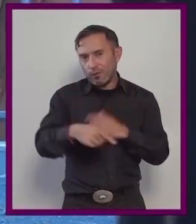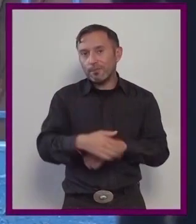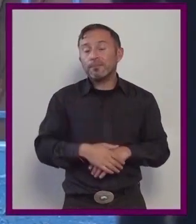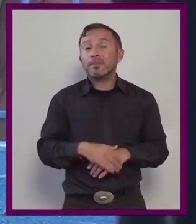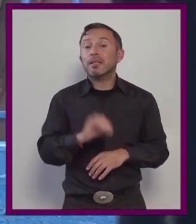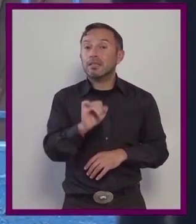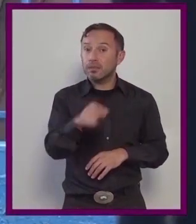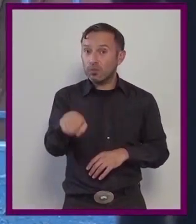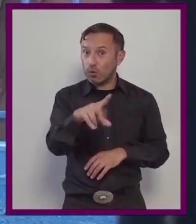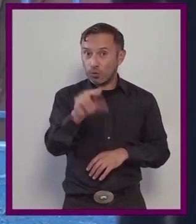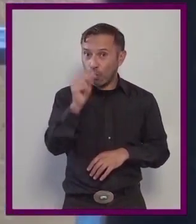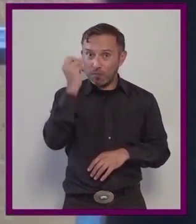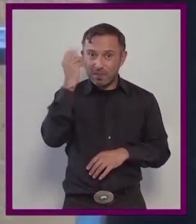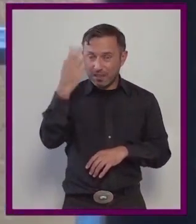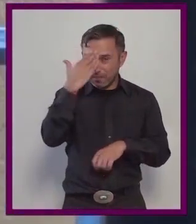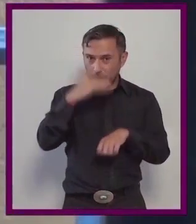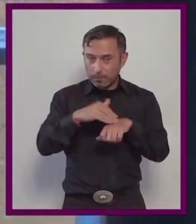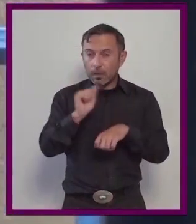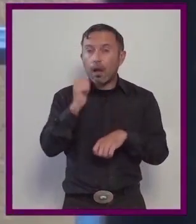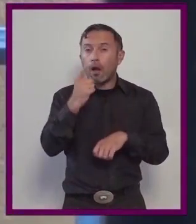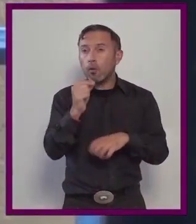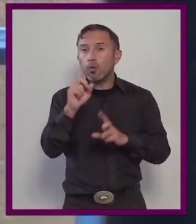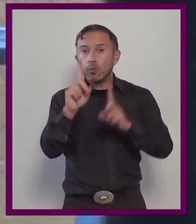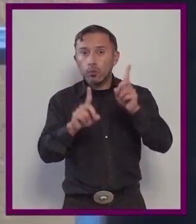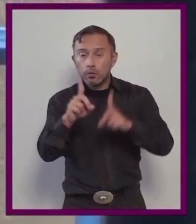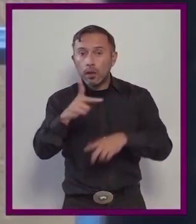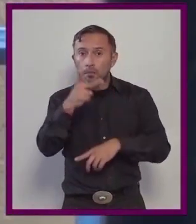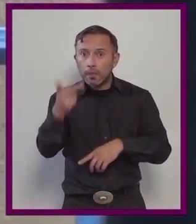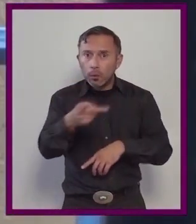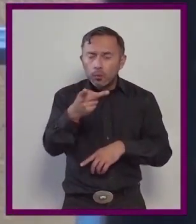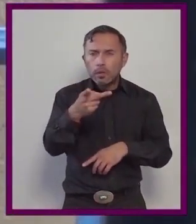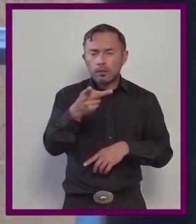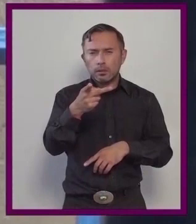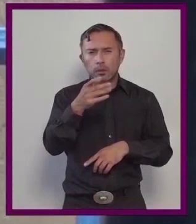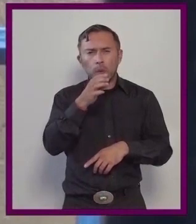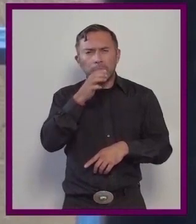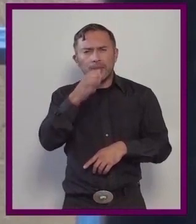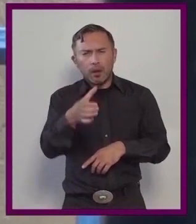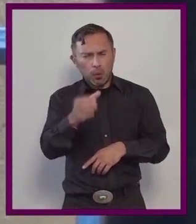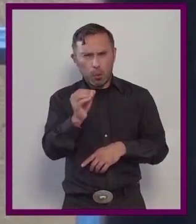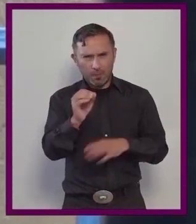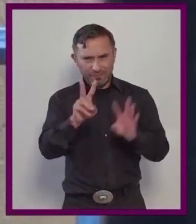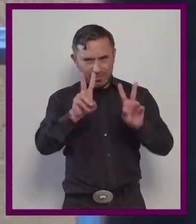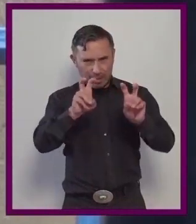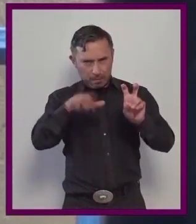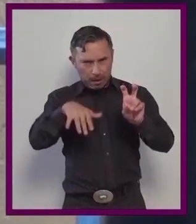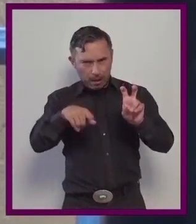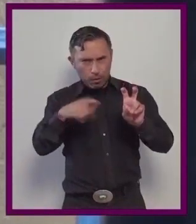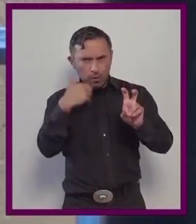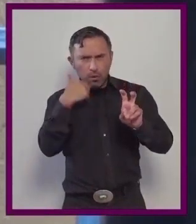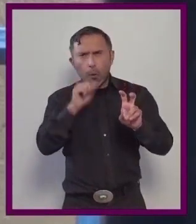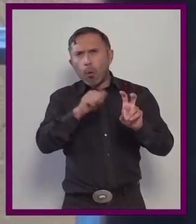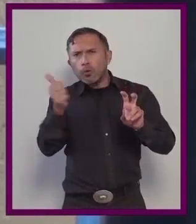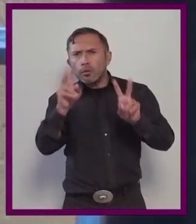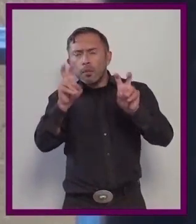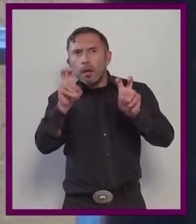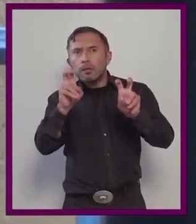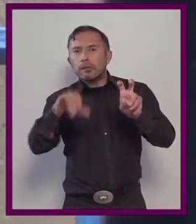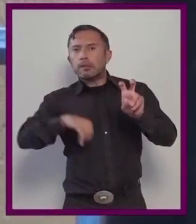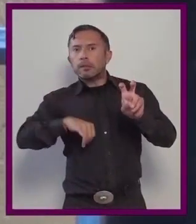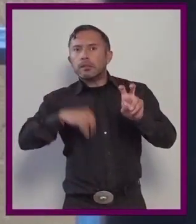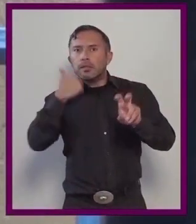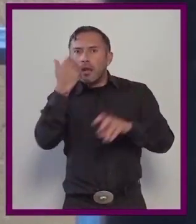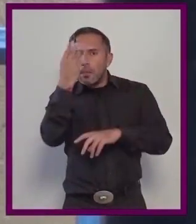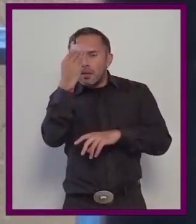Y no lo olviden, amigos, si tienen preguntas, comentarios o alguna experiencia sobre este tema que nos quieran